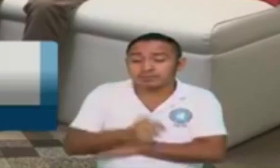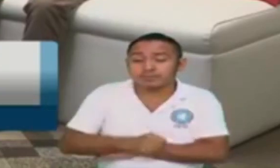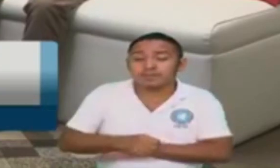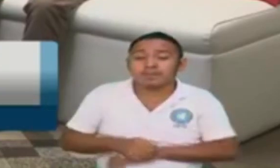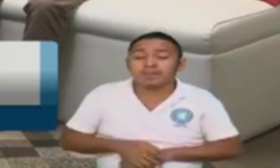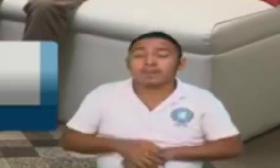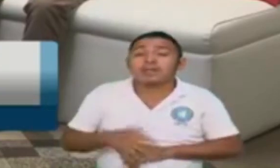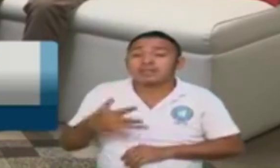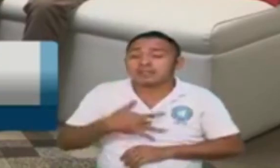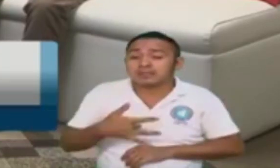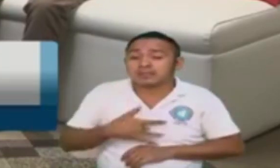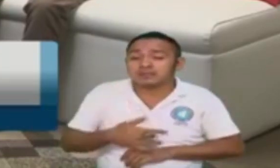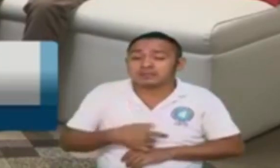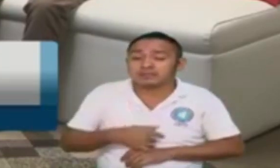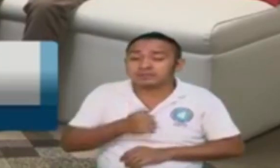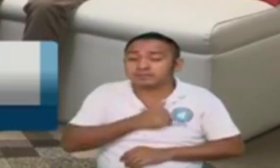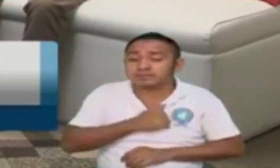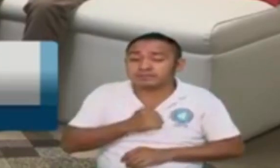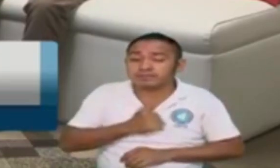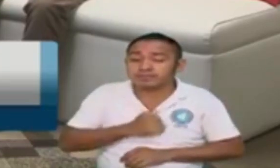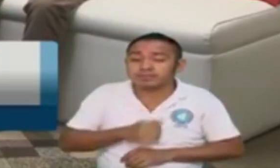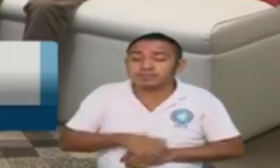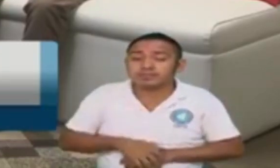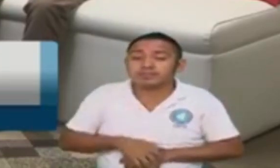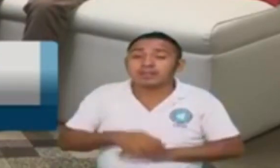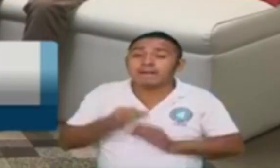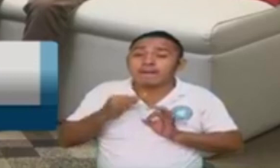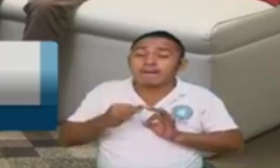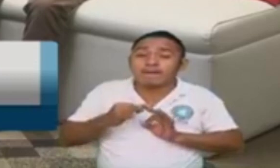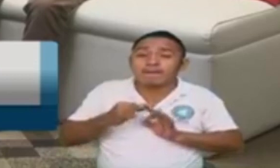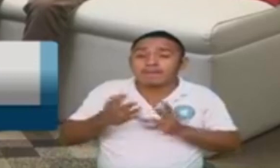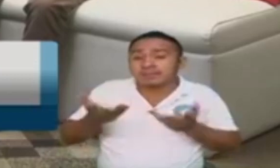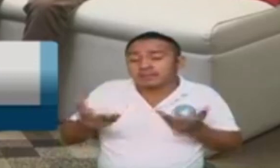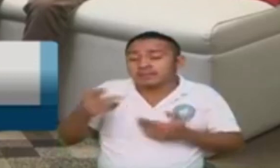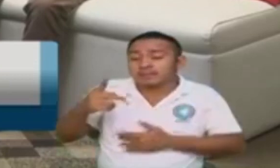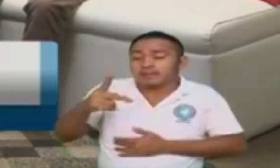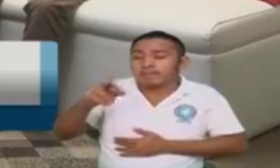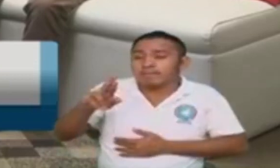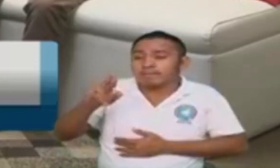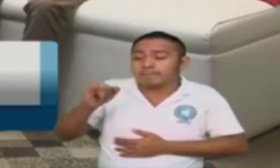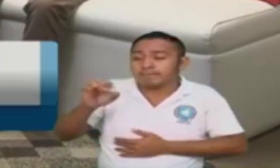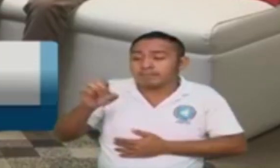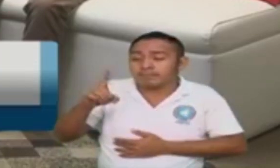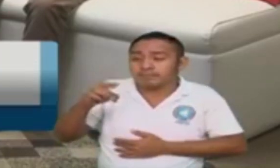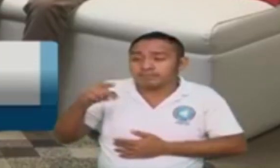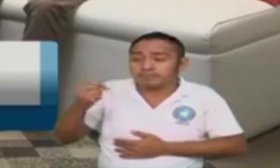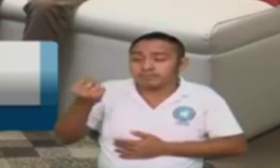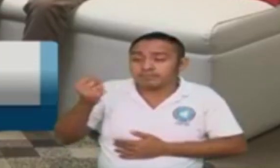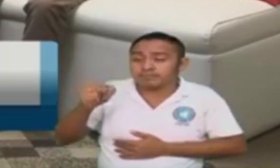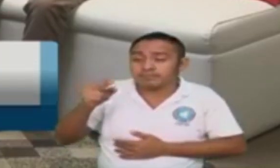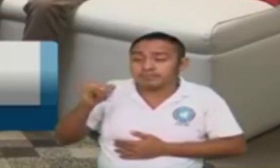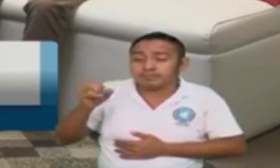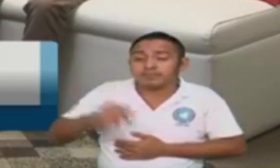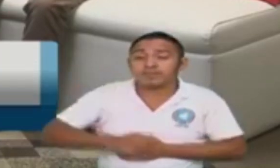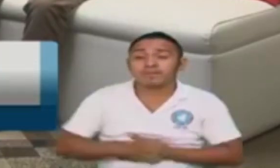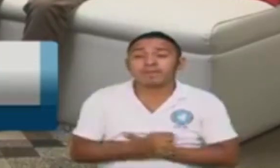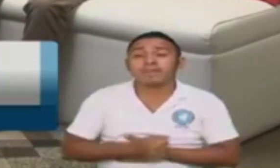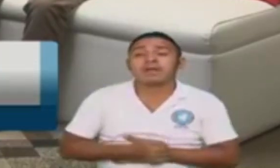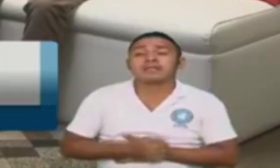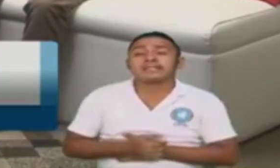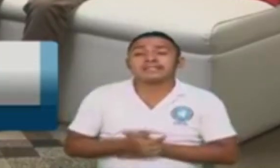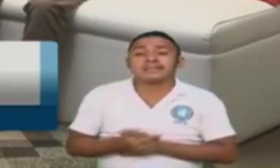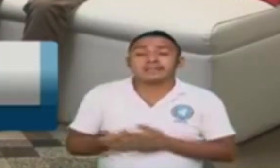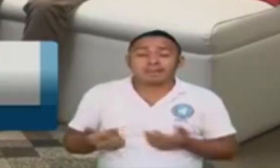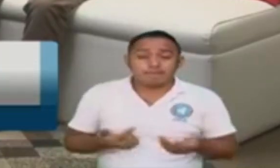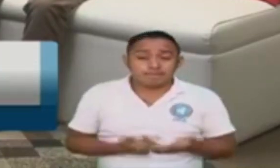esteroides, prednisona, digamos. Y el problema de las tiroiditis es, digamos hay una